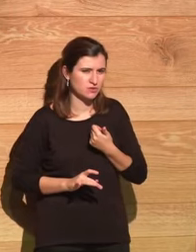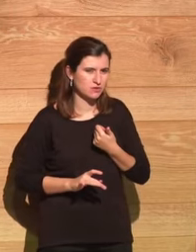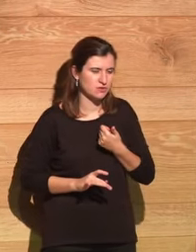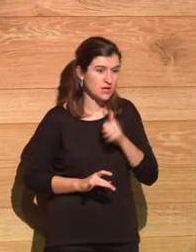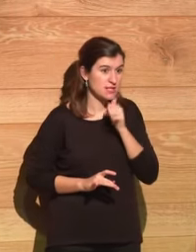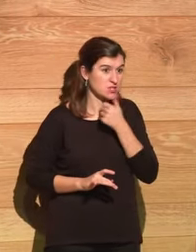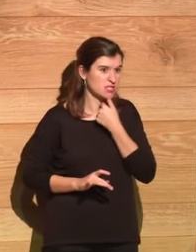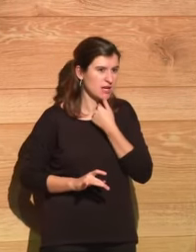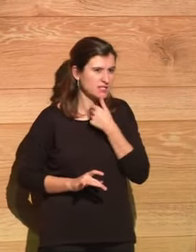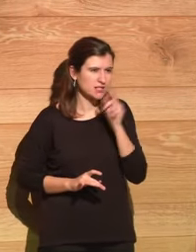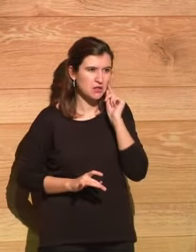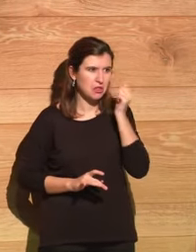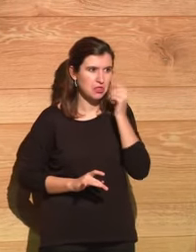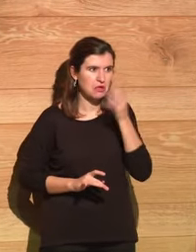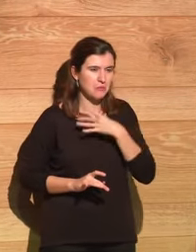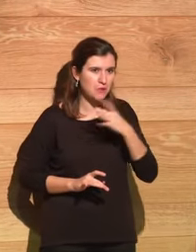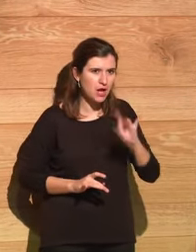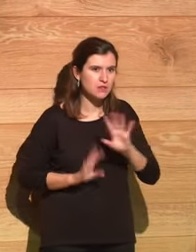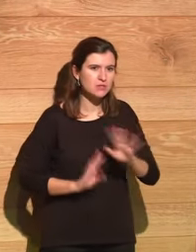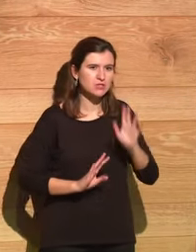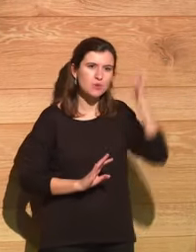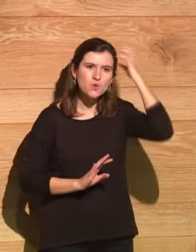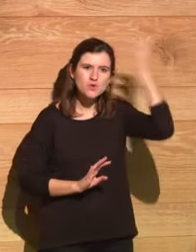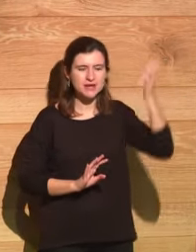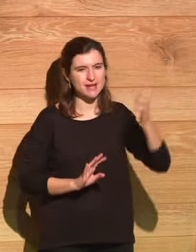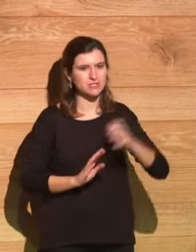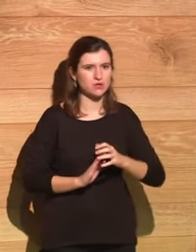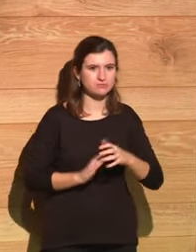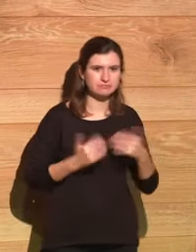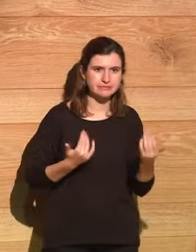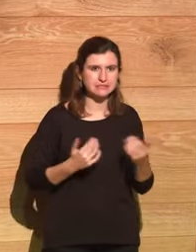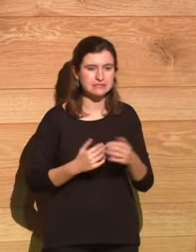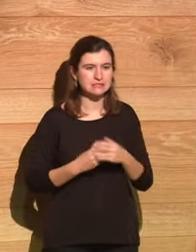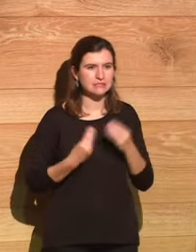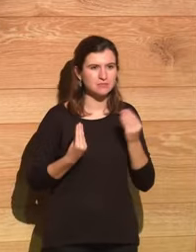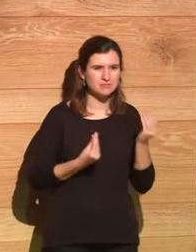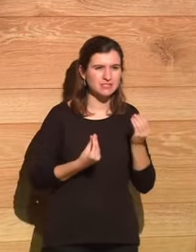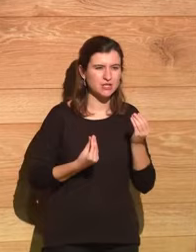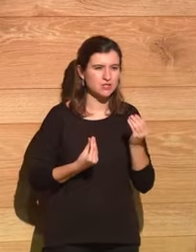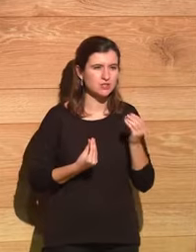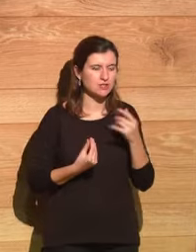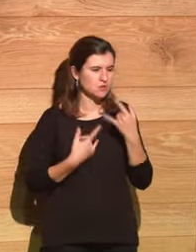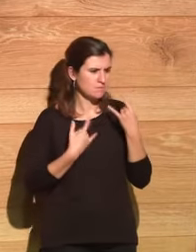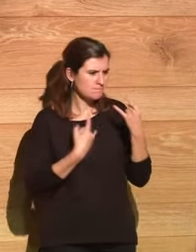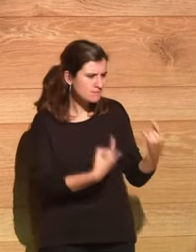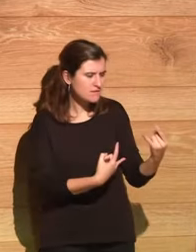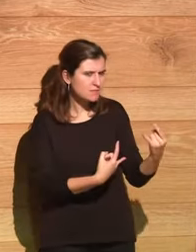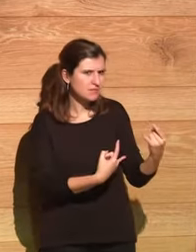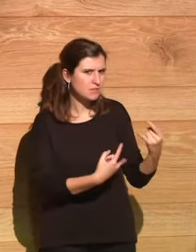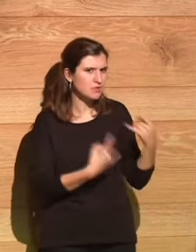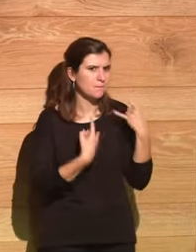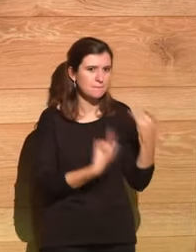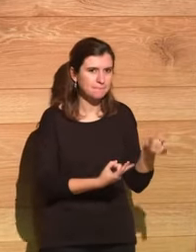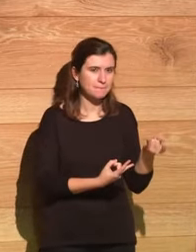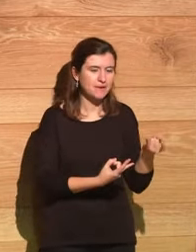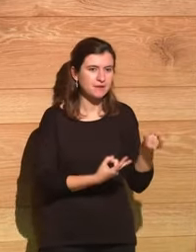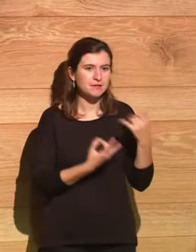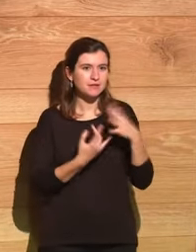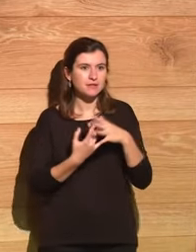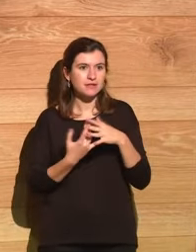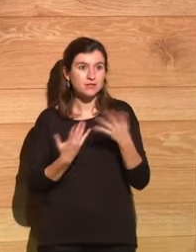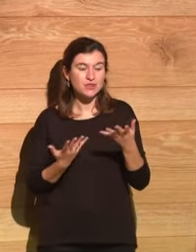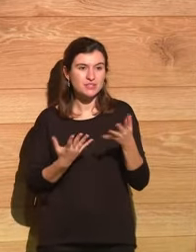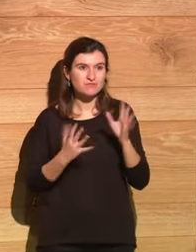fin y al cabo se pueden descubrir, sino que es un reino misterioso y construimos al otro como un misterio y nos enamoramos del misterio. Para esto,